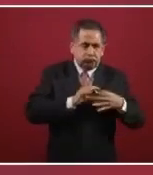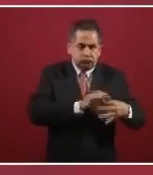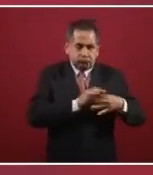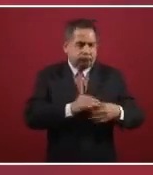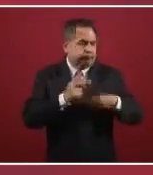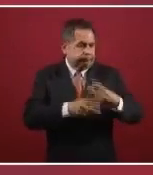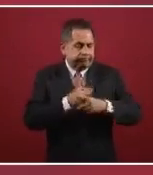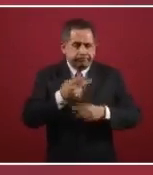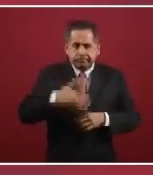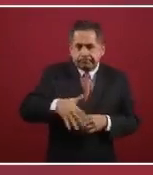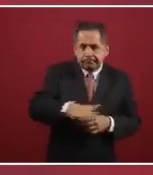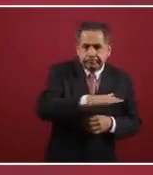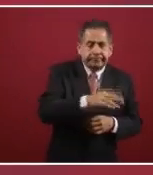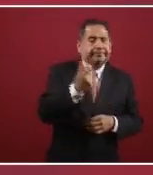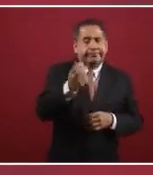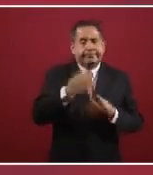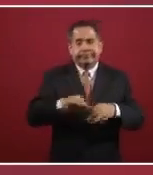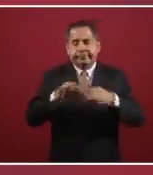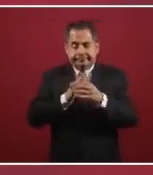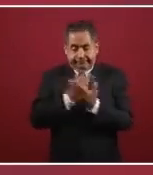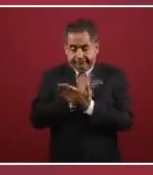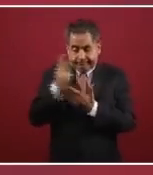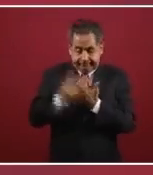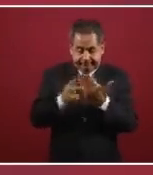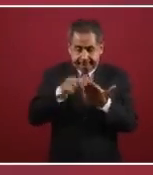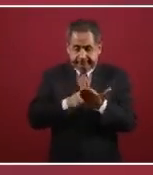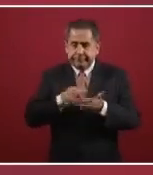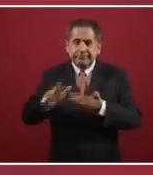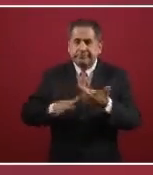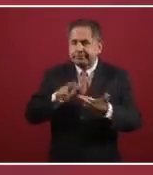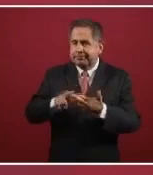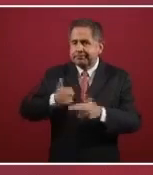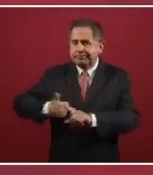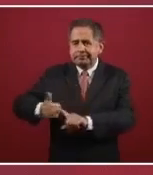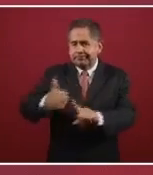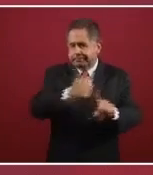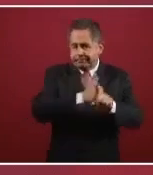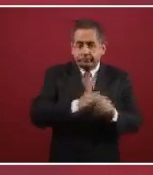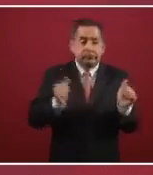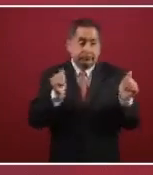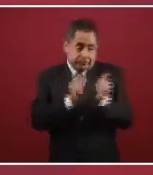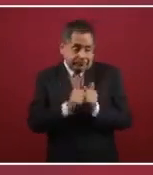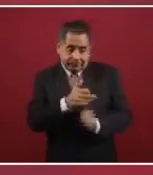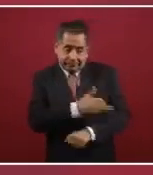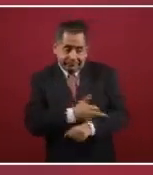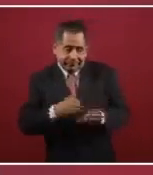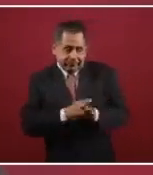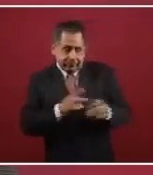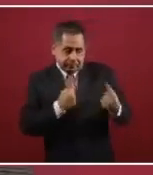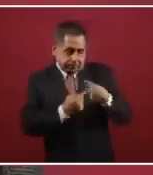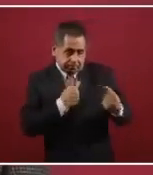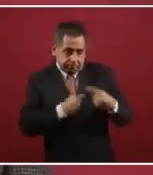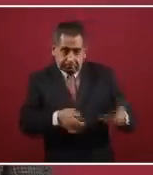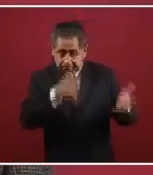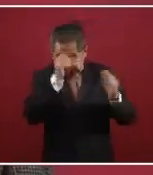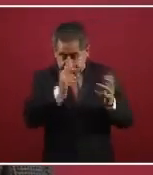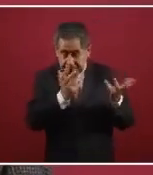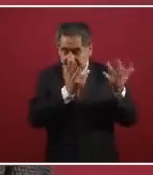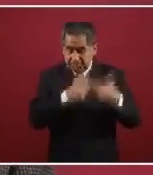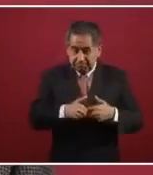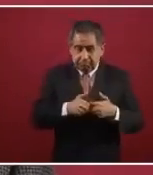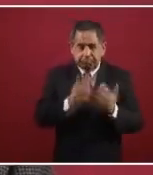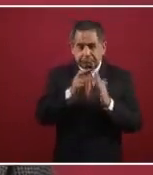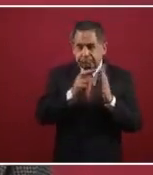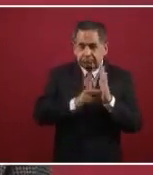la importancia de los programas de búsqueda de carácter regional que tienen que desarrollarse con las familias para hacerlo con las medidas